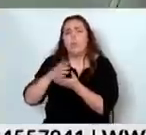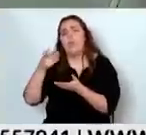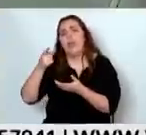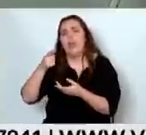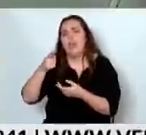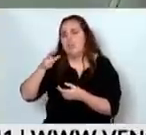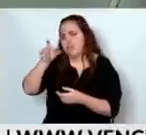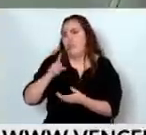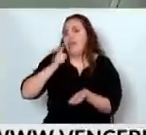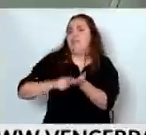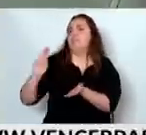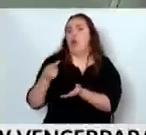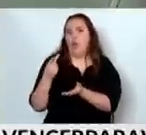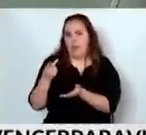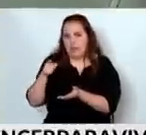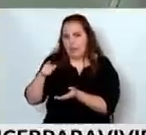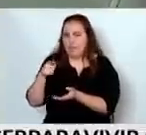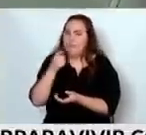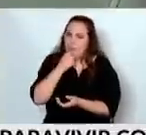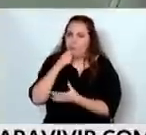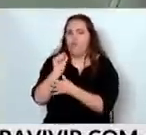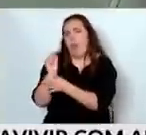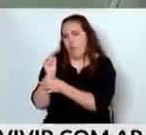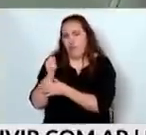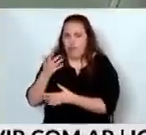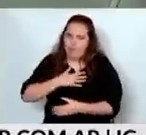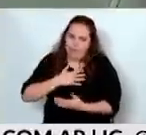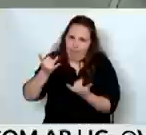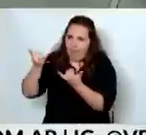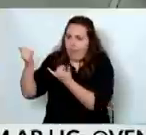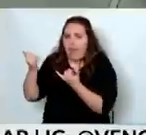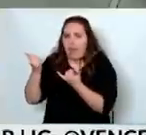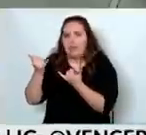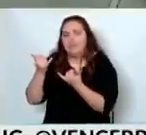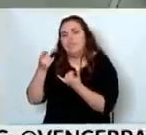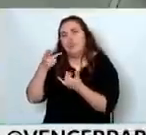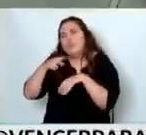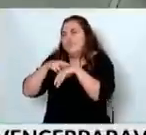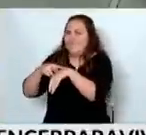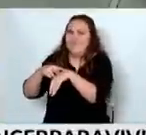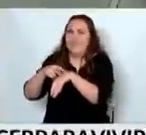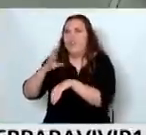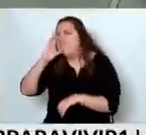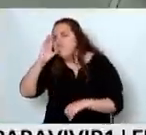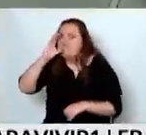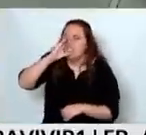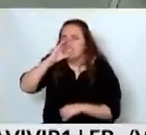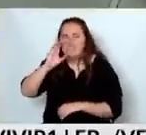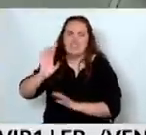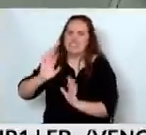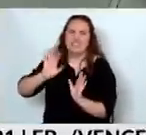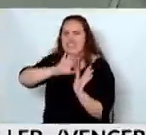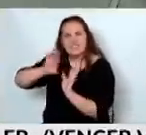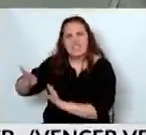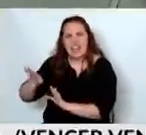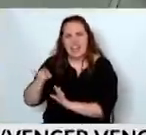famosa, que hay, sí, lamentablemente hay, que siempre hay que evitar de mencionar el morbo, porque no interesa. O sea, no es algo que,